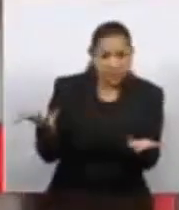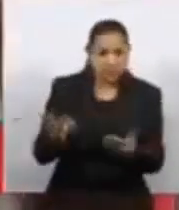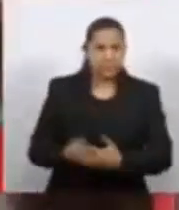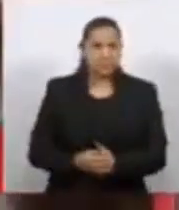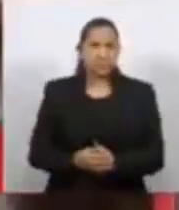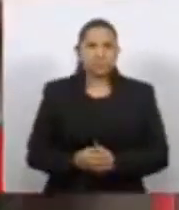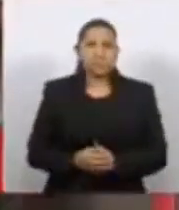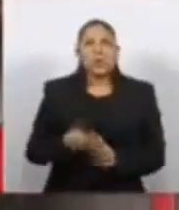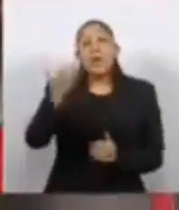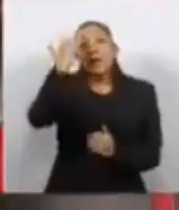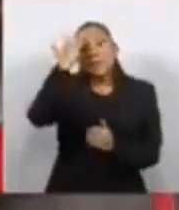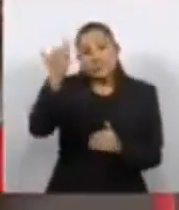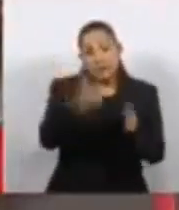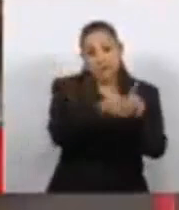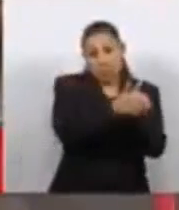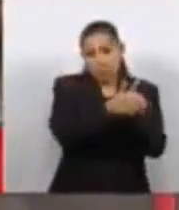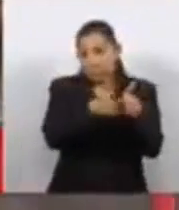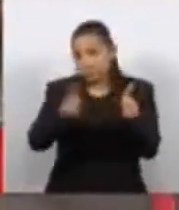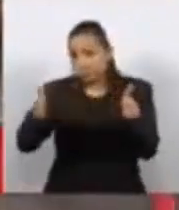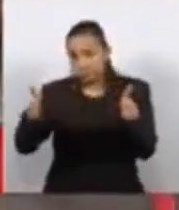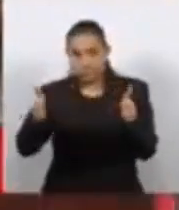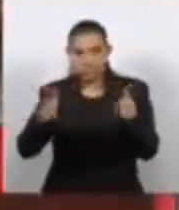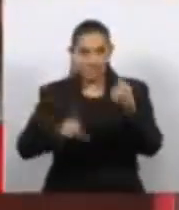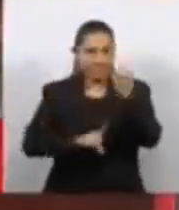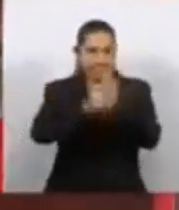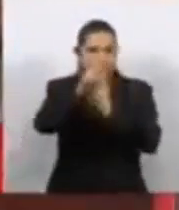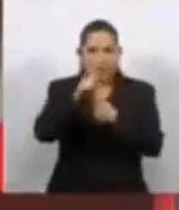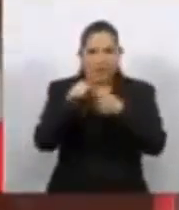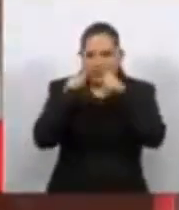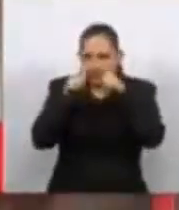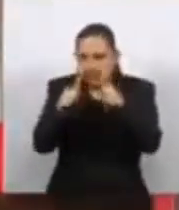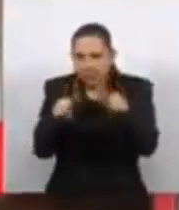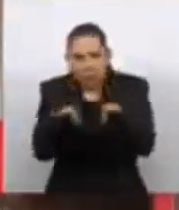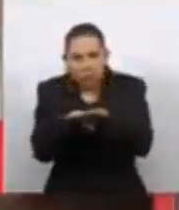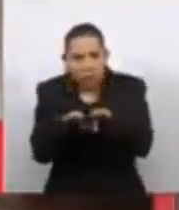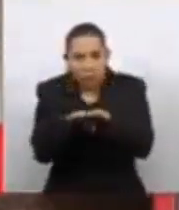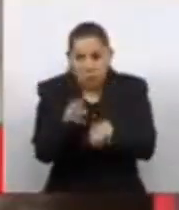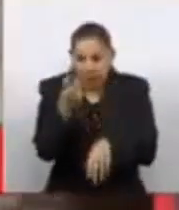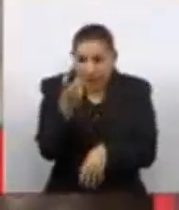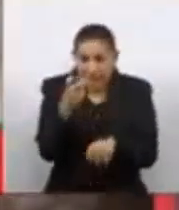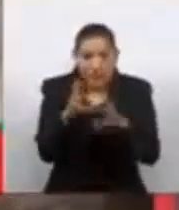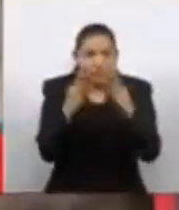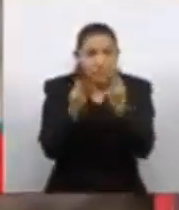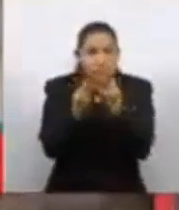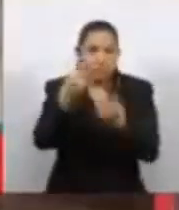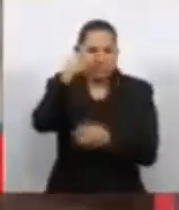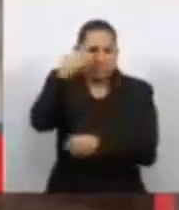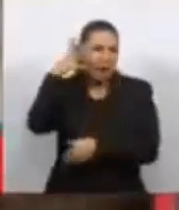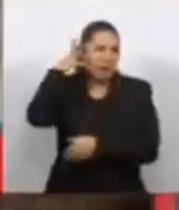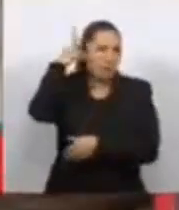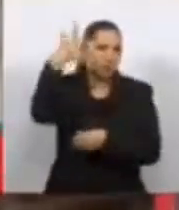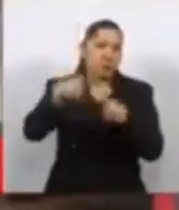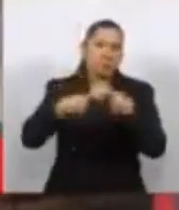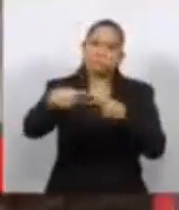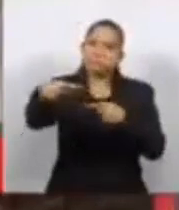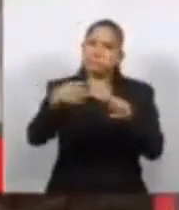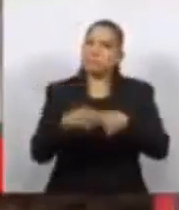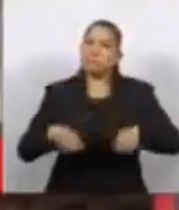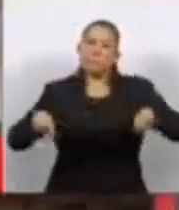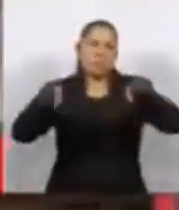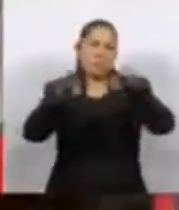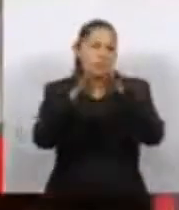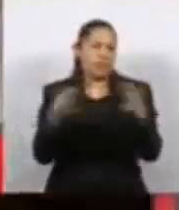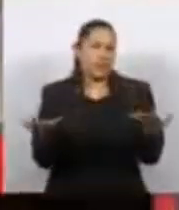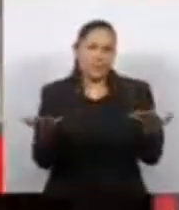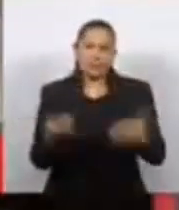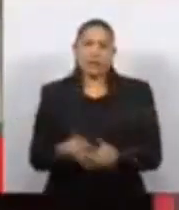crisis condicionará el presente y el futuro de México. En Movimiento Ciudadano no vamos a permitir que el